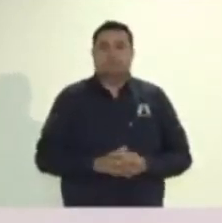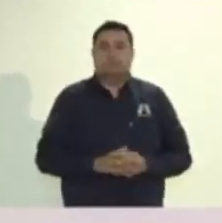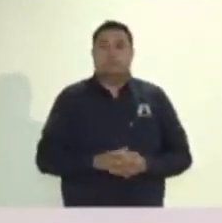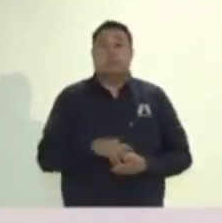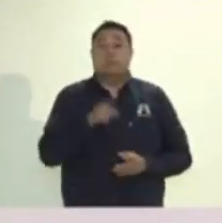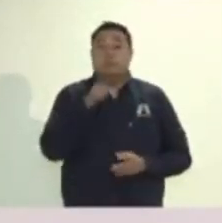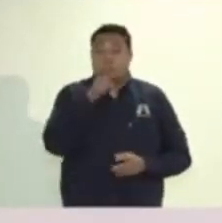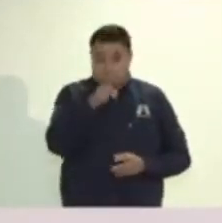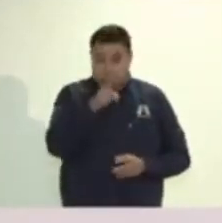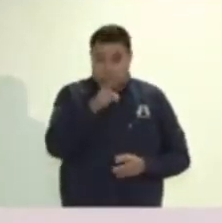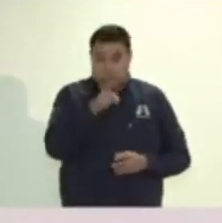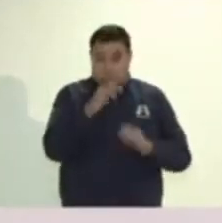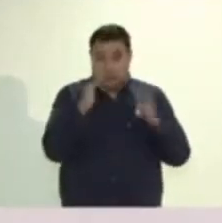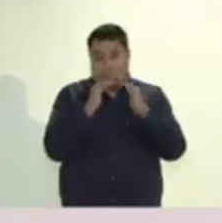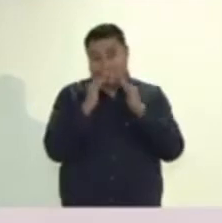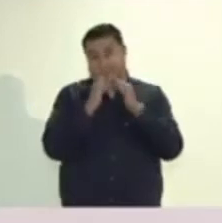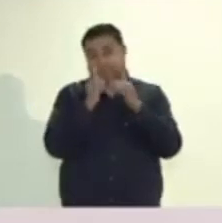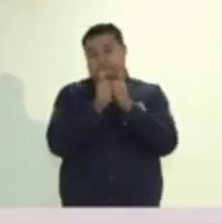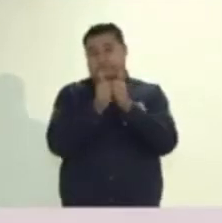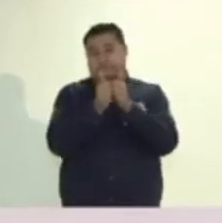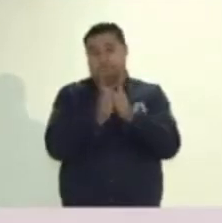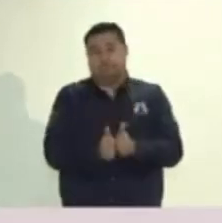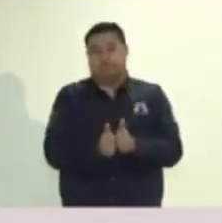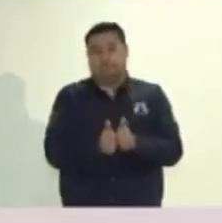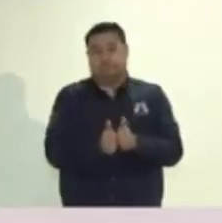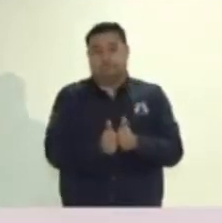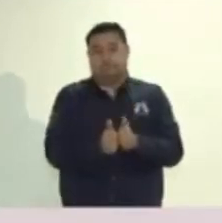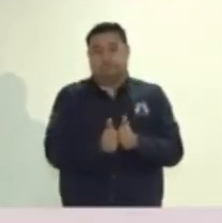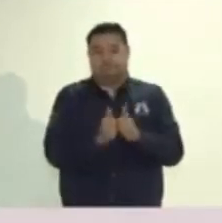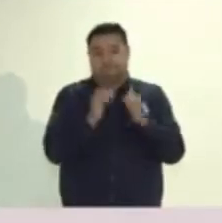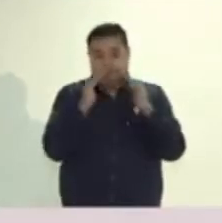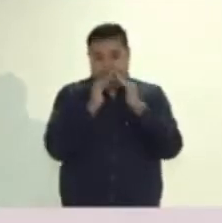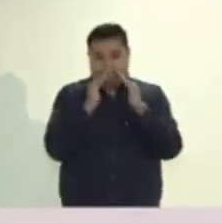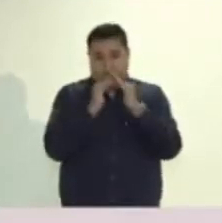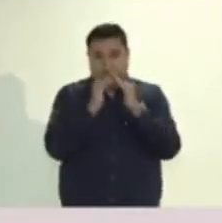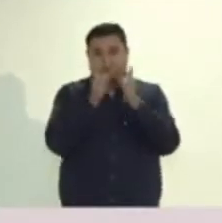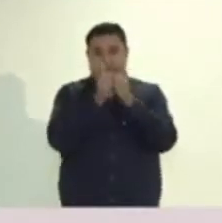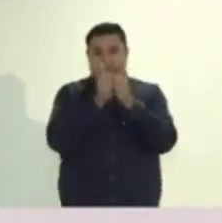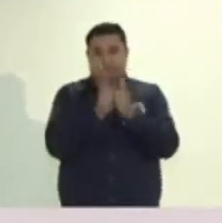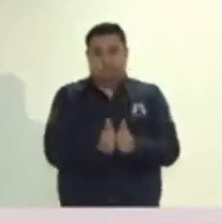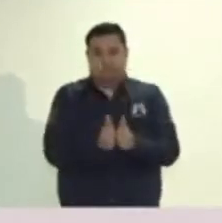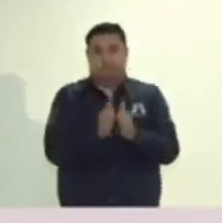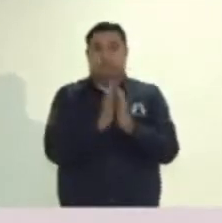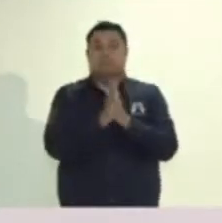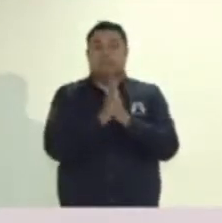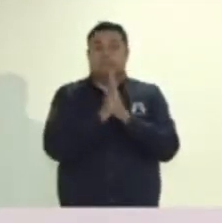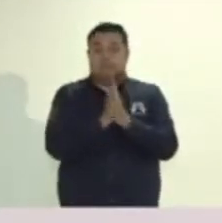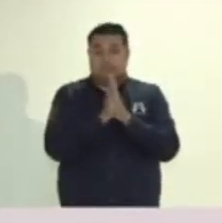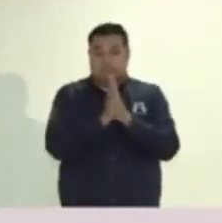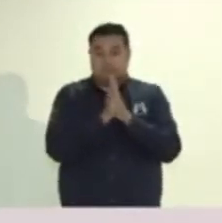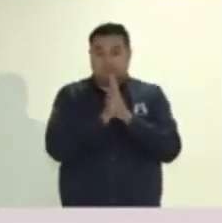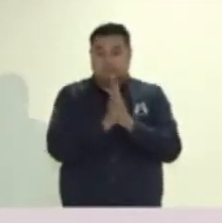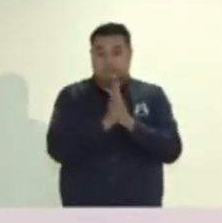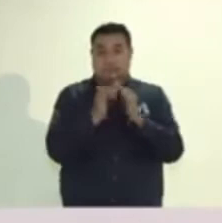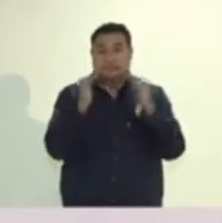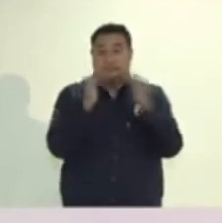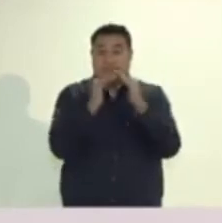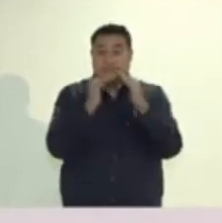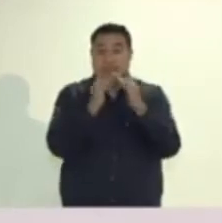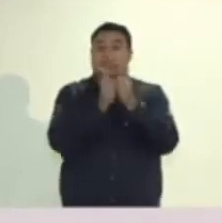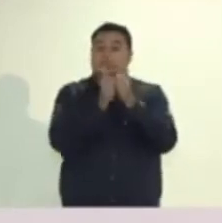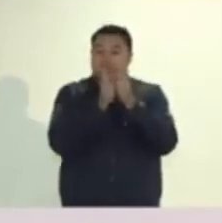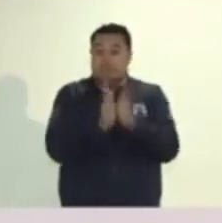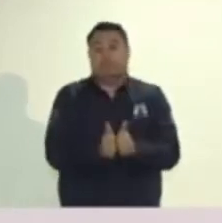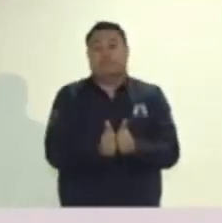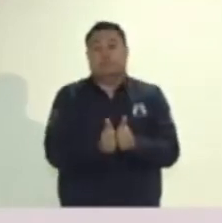Quédate en casa, quédate en casa, por favor, quédate en